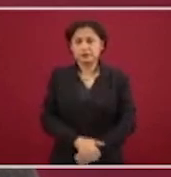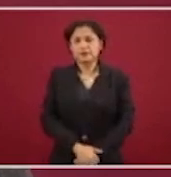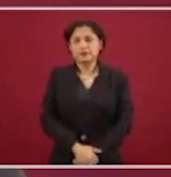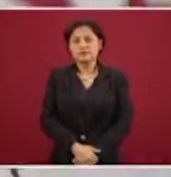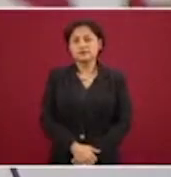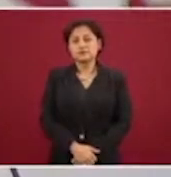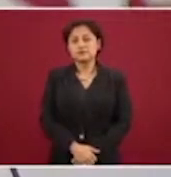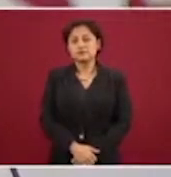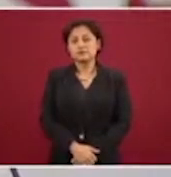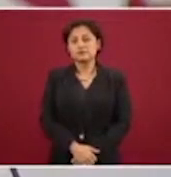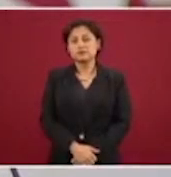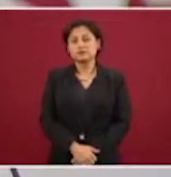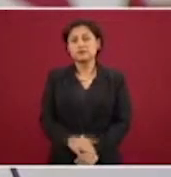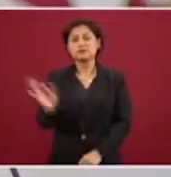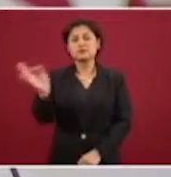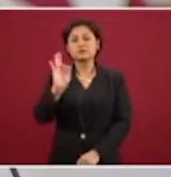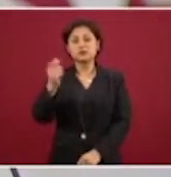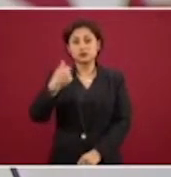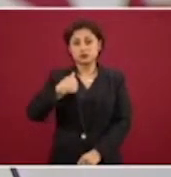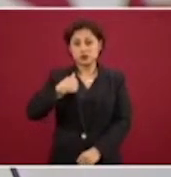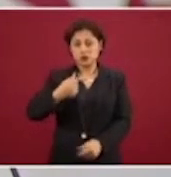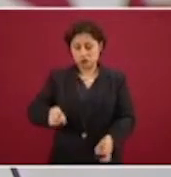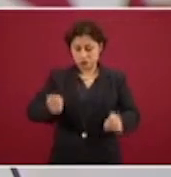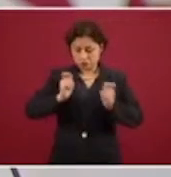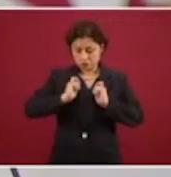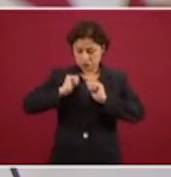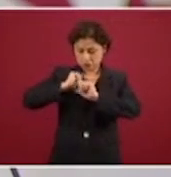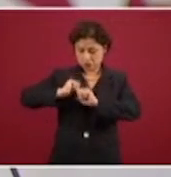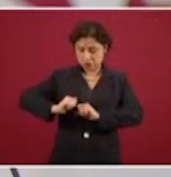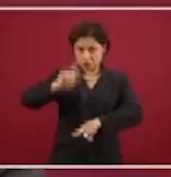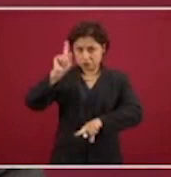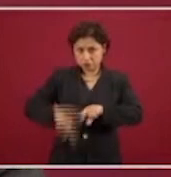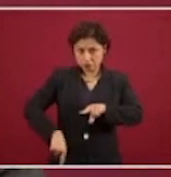que la revocación del mandato no sea hasta el 22,